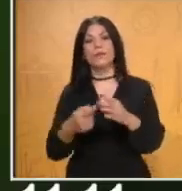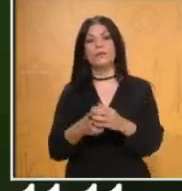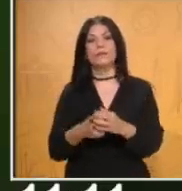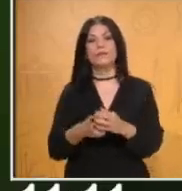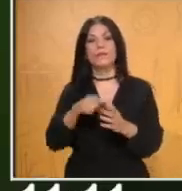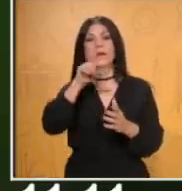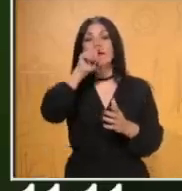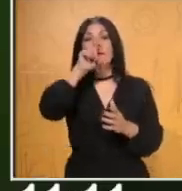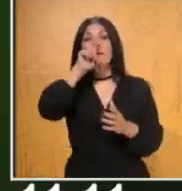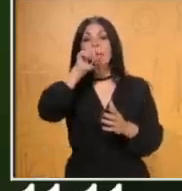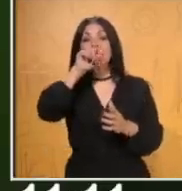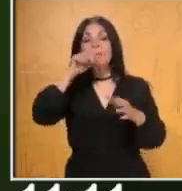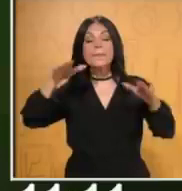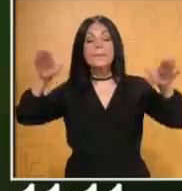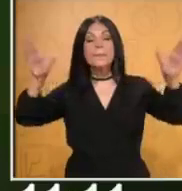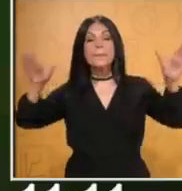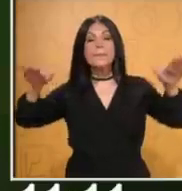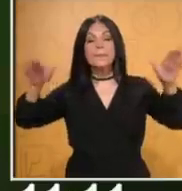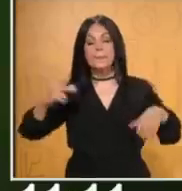pájaro.